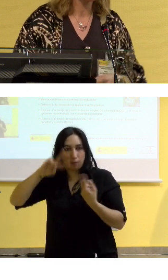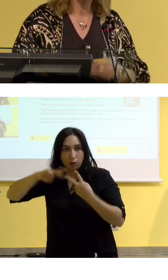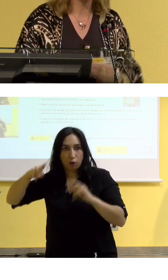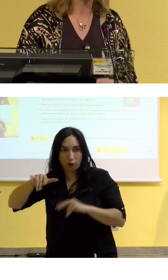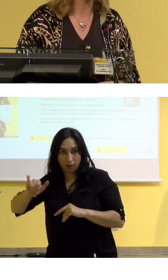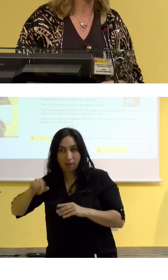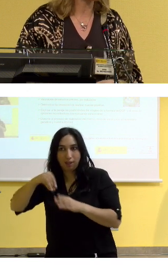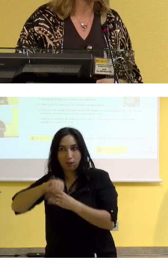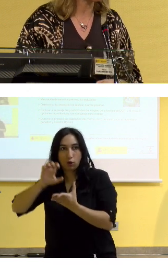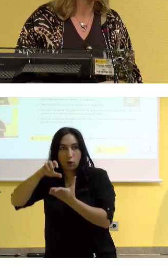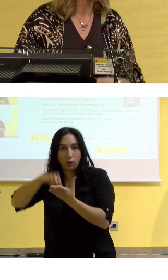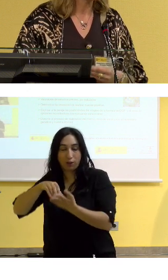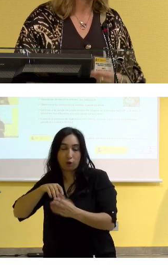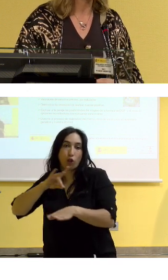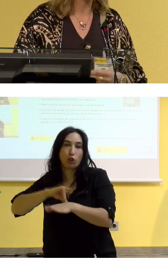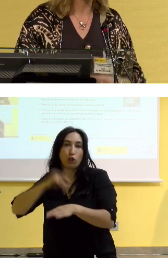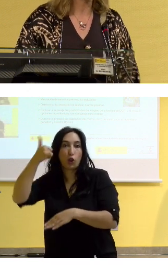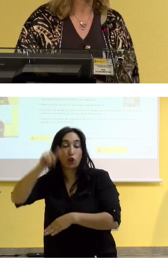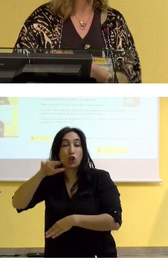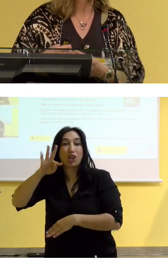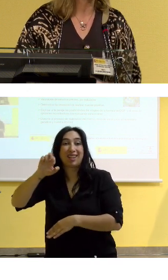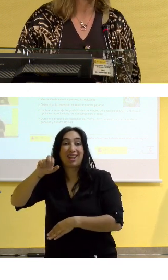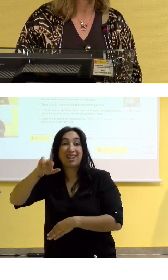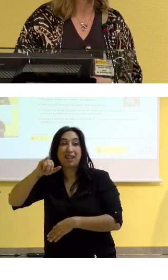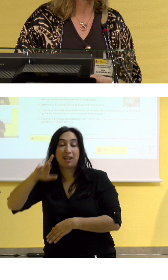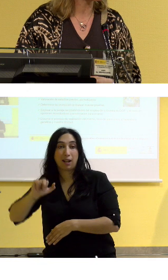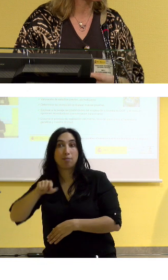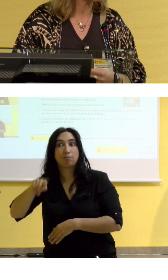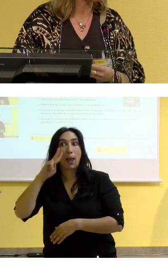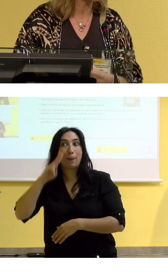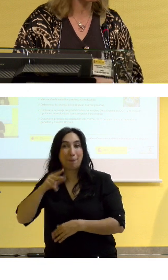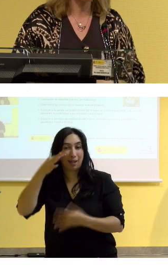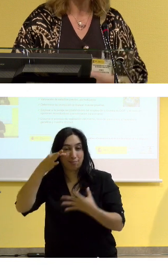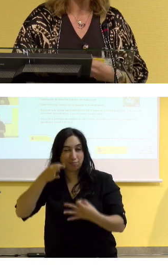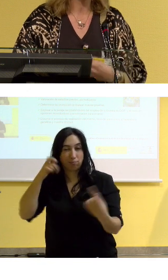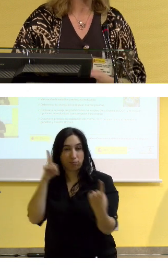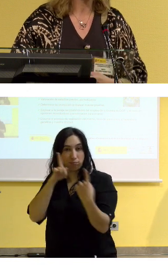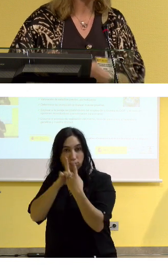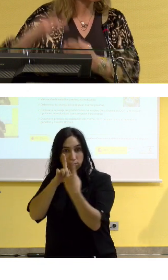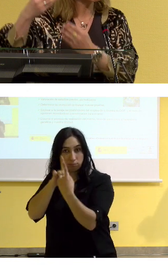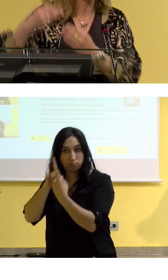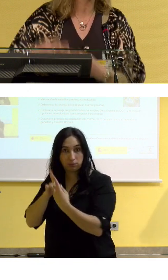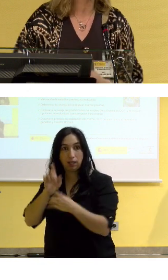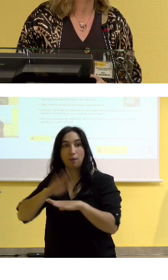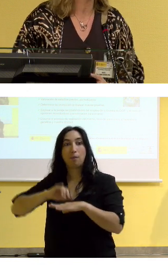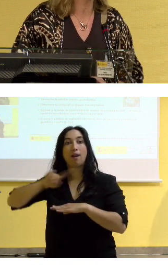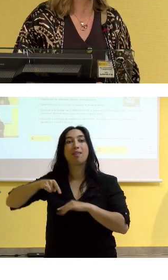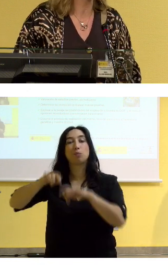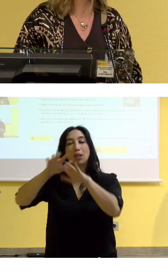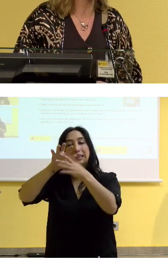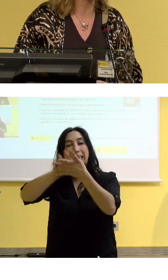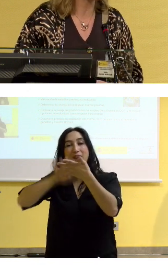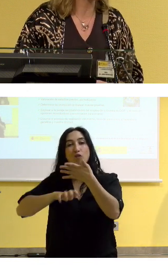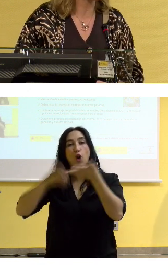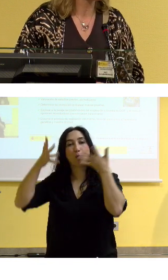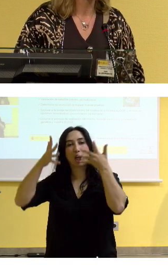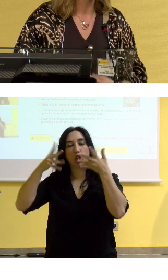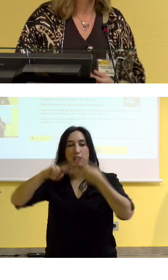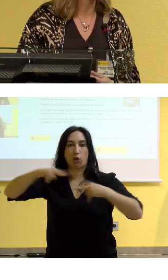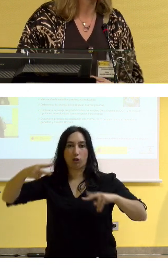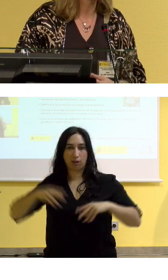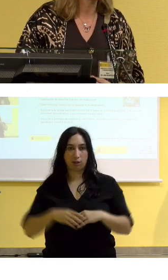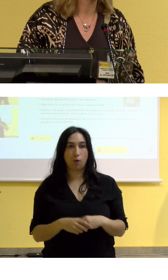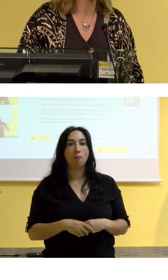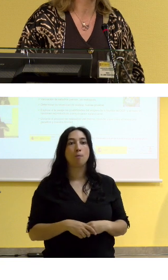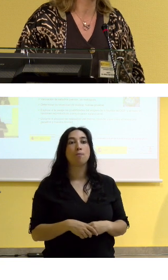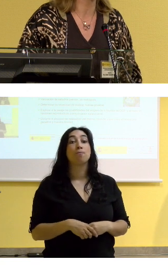centro, es el doctor Tellería, que es el que ve a las pacientes presencialmente y lleva a cabo un informe de consejo genético. ¿Por qué